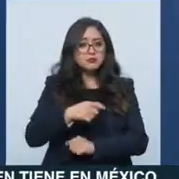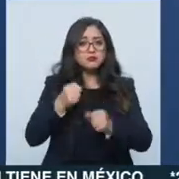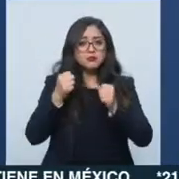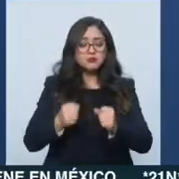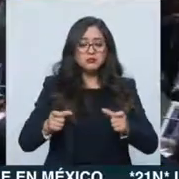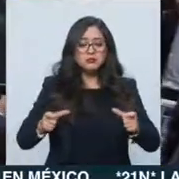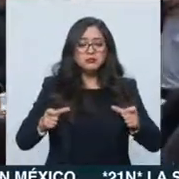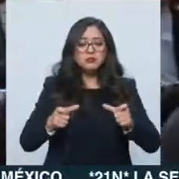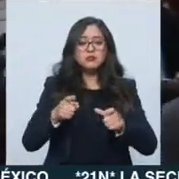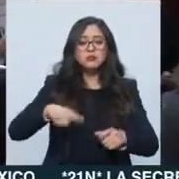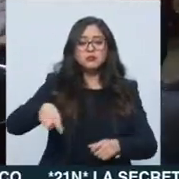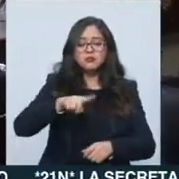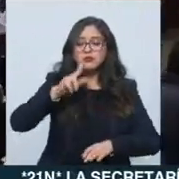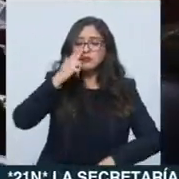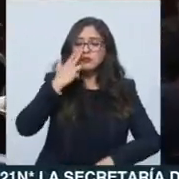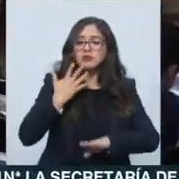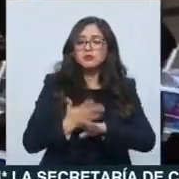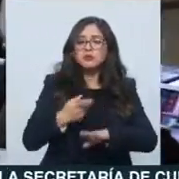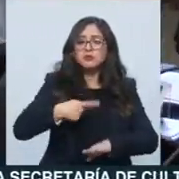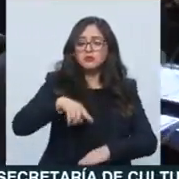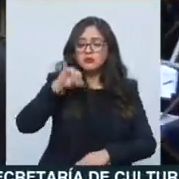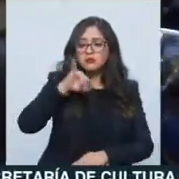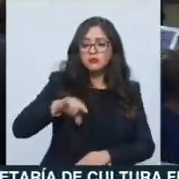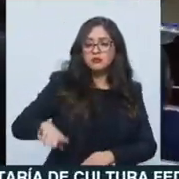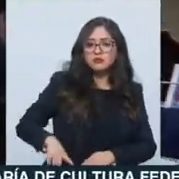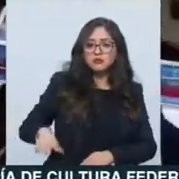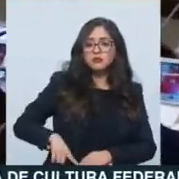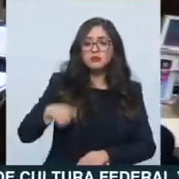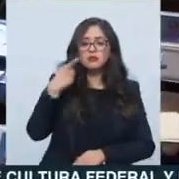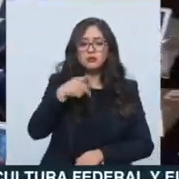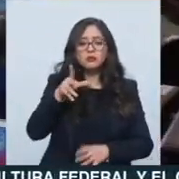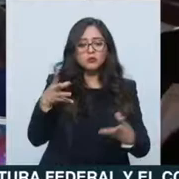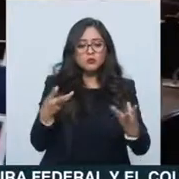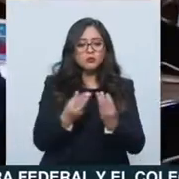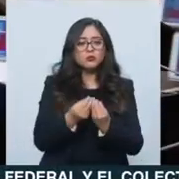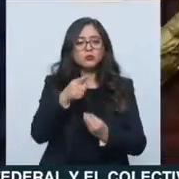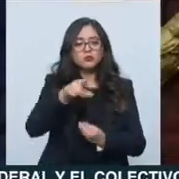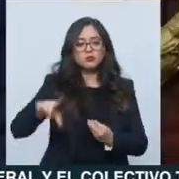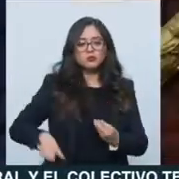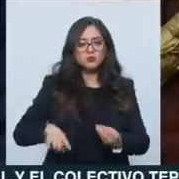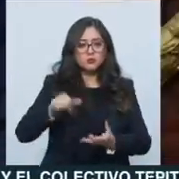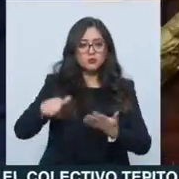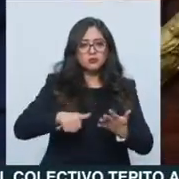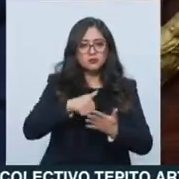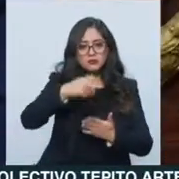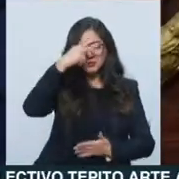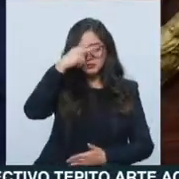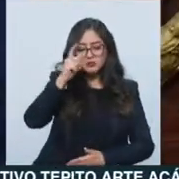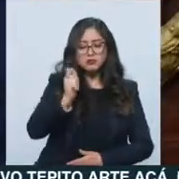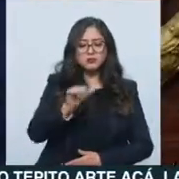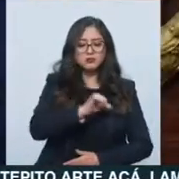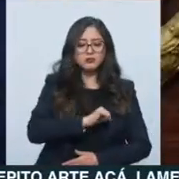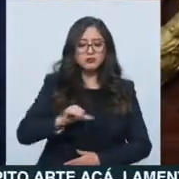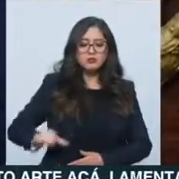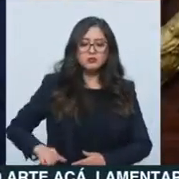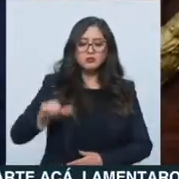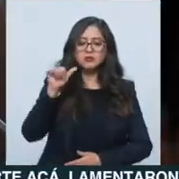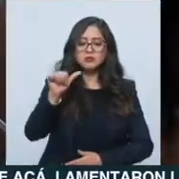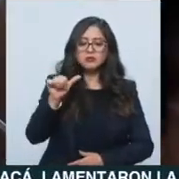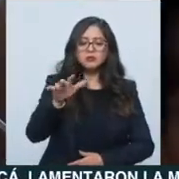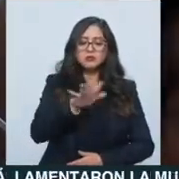la responsabilidad de la jefatura de gobierno y sus funciones quedan subordinadas al gobierno de la ciudad, los alcaldes de las 16